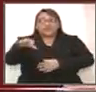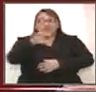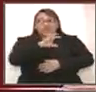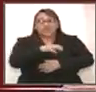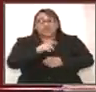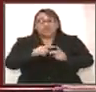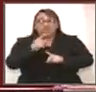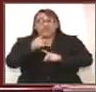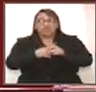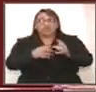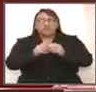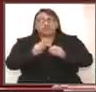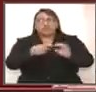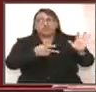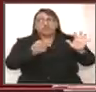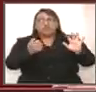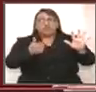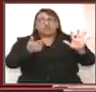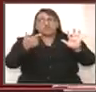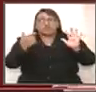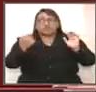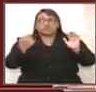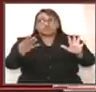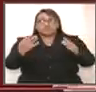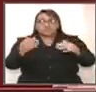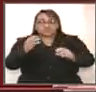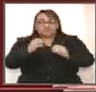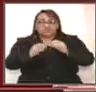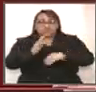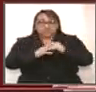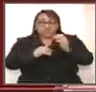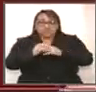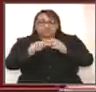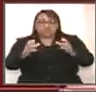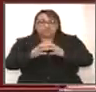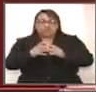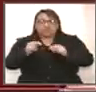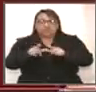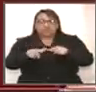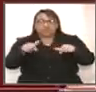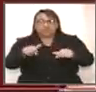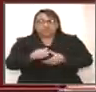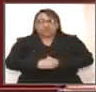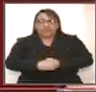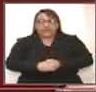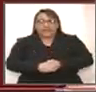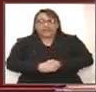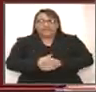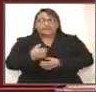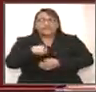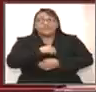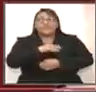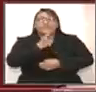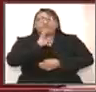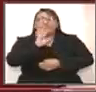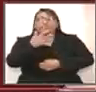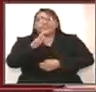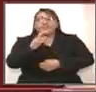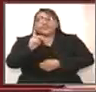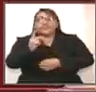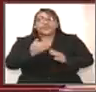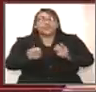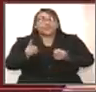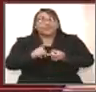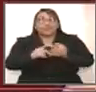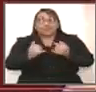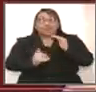suma las 1.879 rehabilitadas y construidas en dicho periodo, estamos hablando de una cifra aún